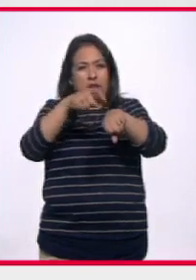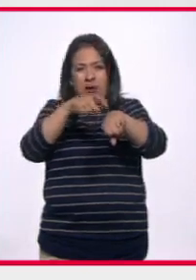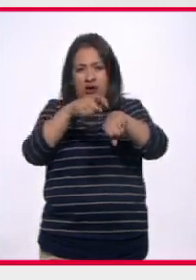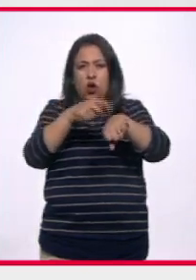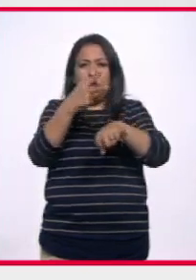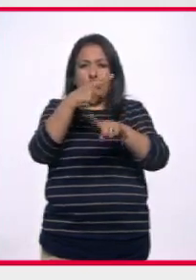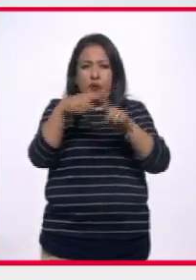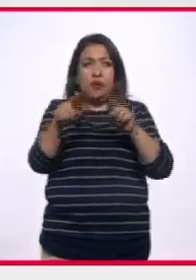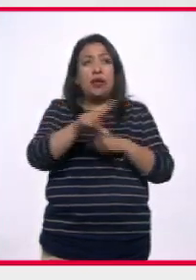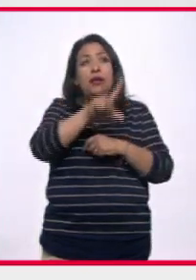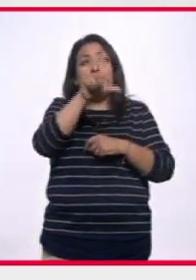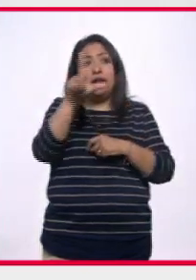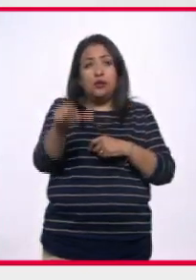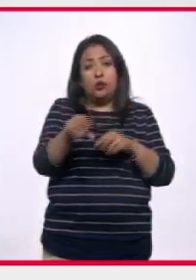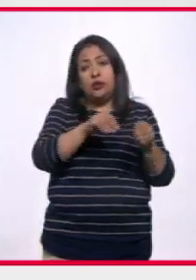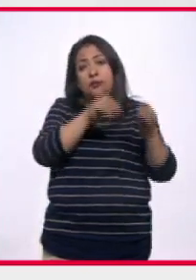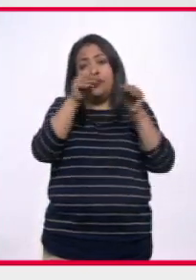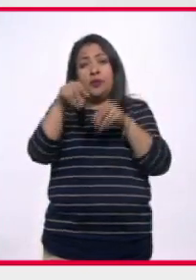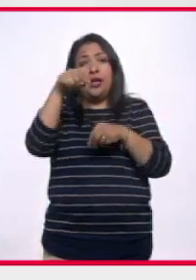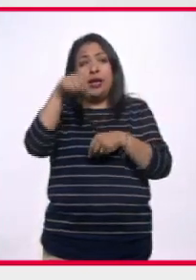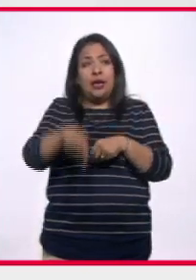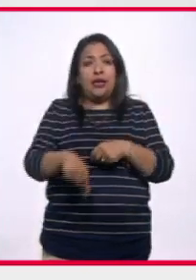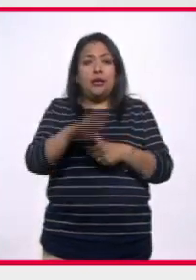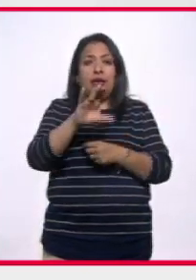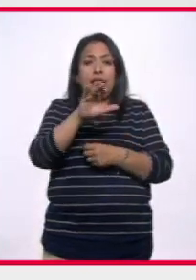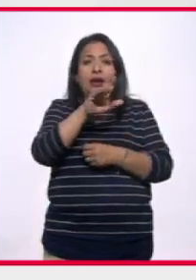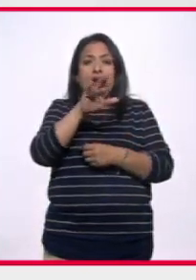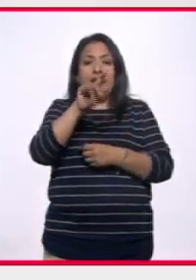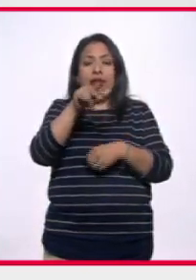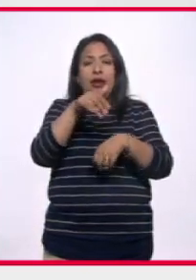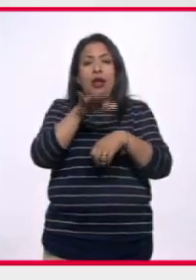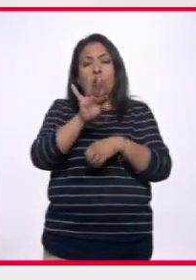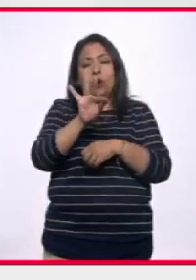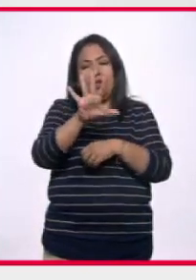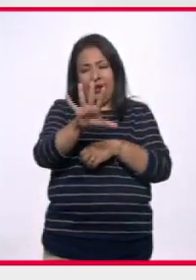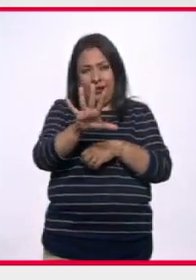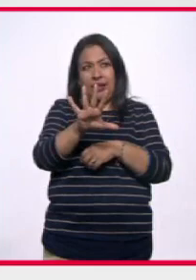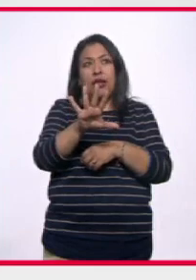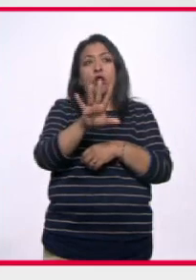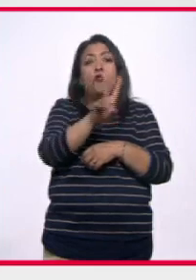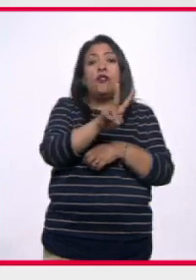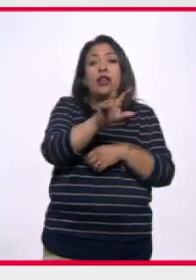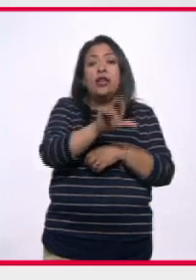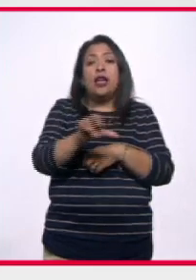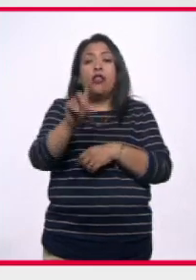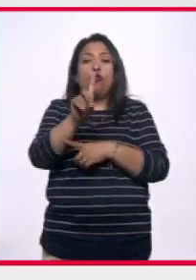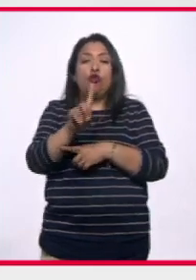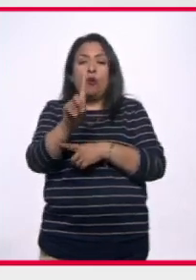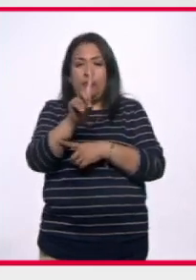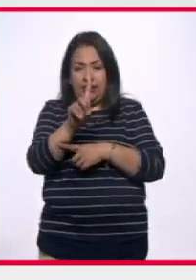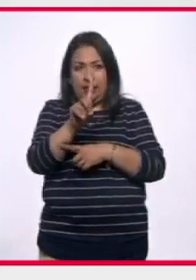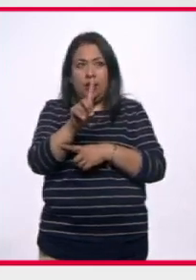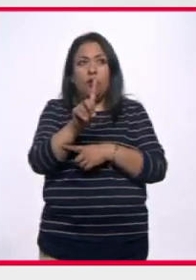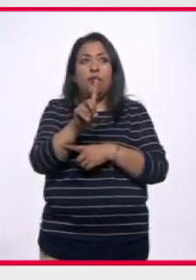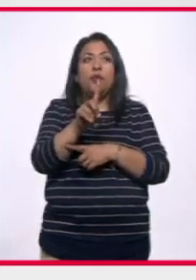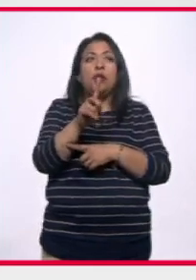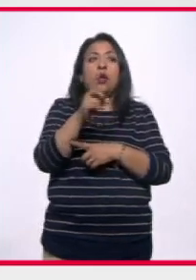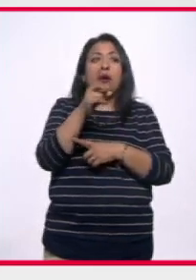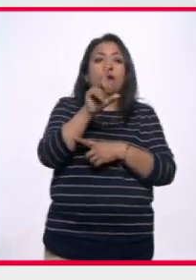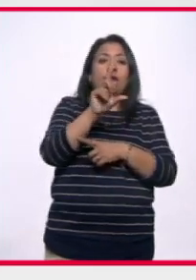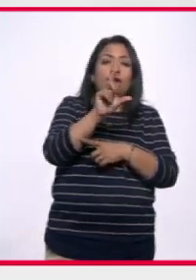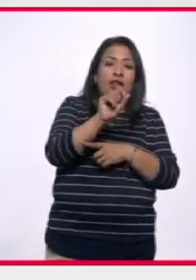30 horas y luego nos pasamos aquí a carretera 45 estaremos de viernes a domingo 20